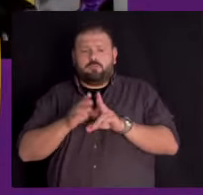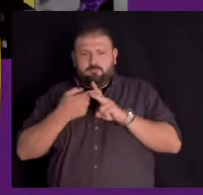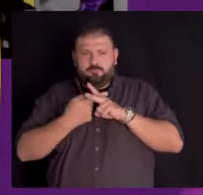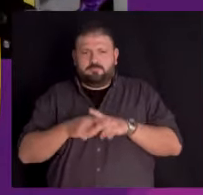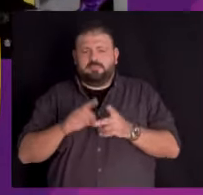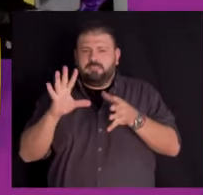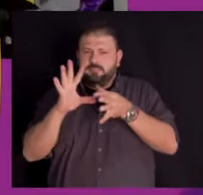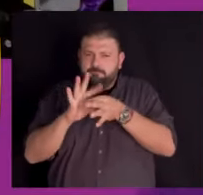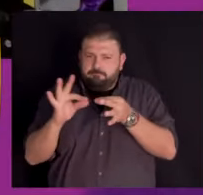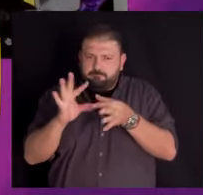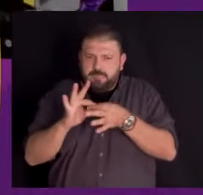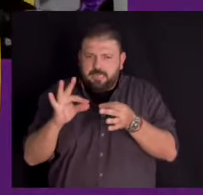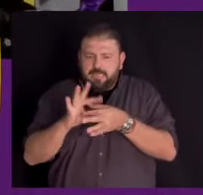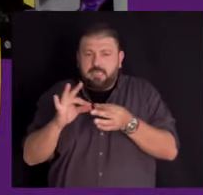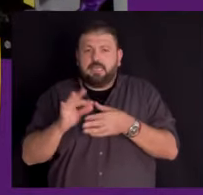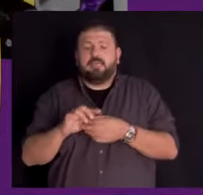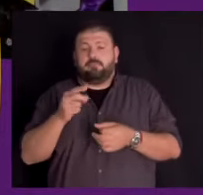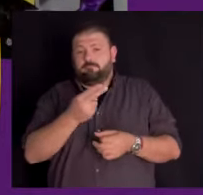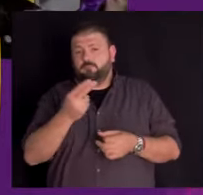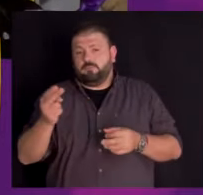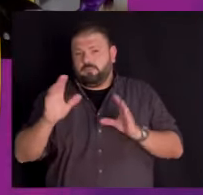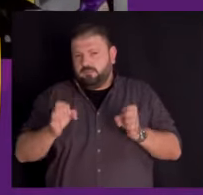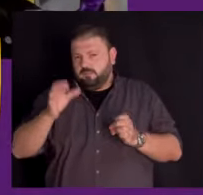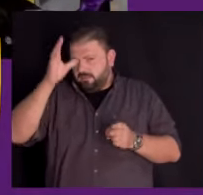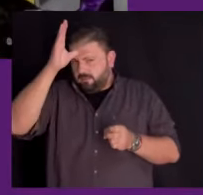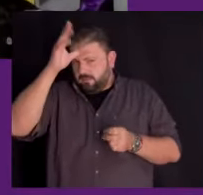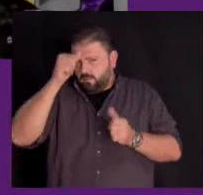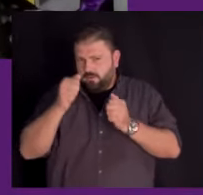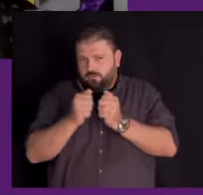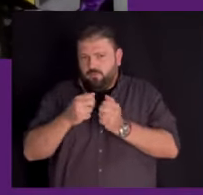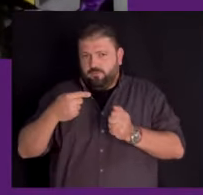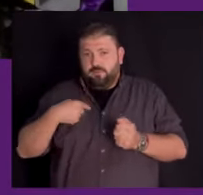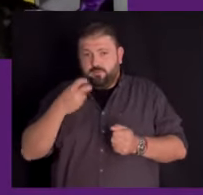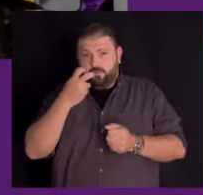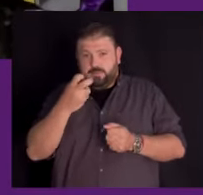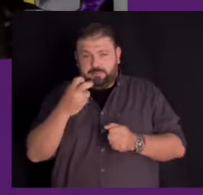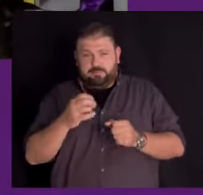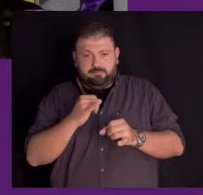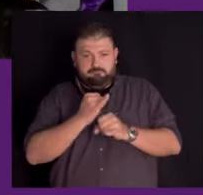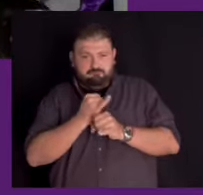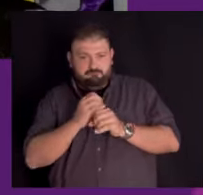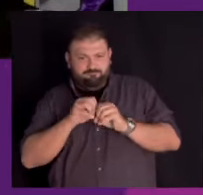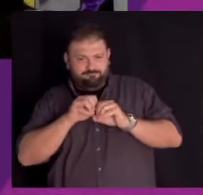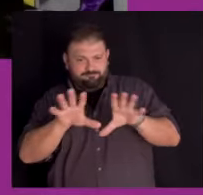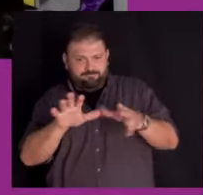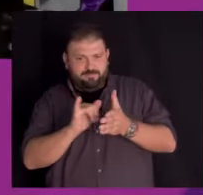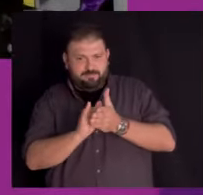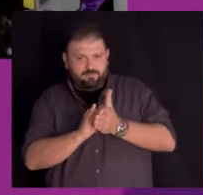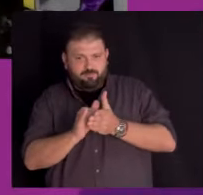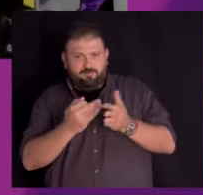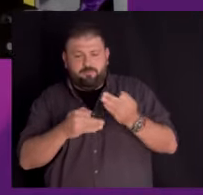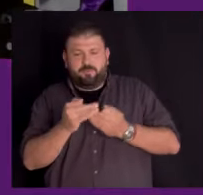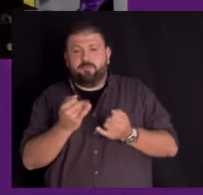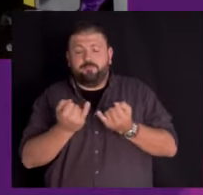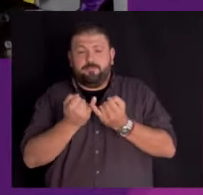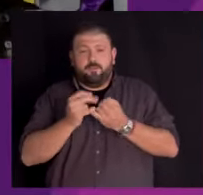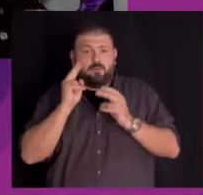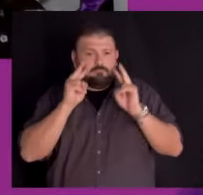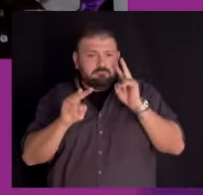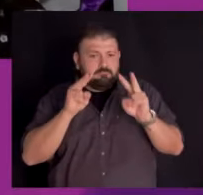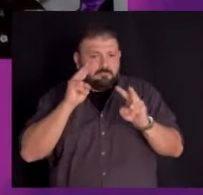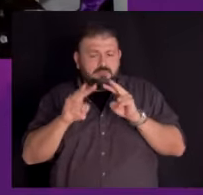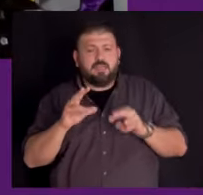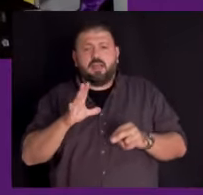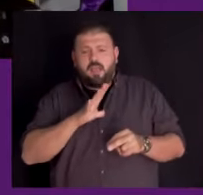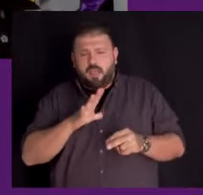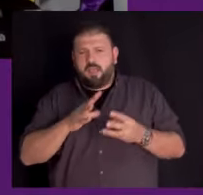explicar, porque estarán de acuerdo conmigo, que en esta transmisión y obviamente cuando la puedas estar viendo, pues obviamente hay